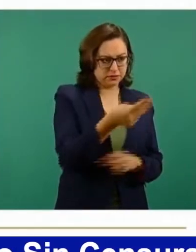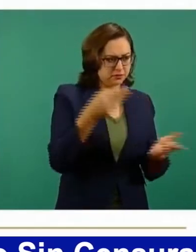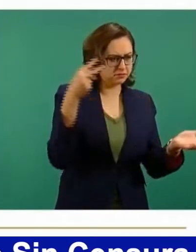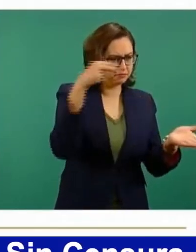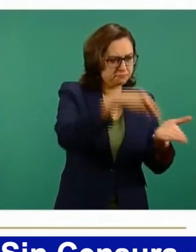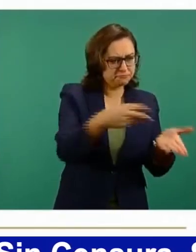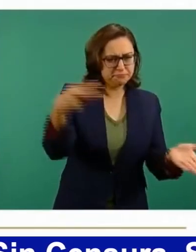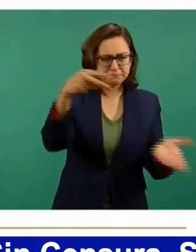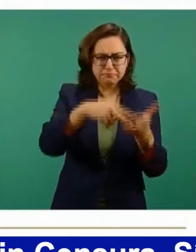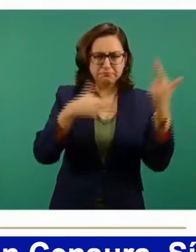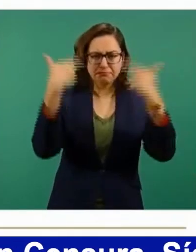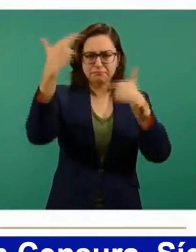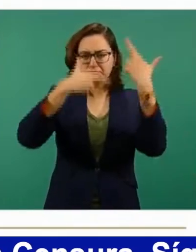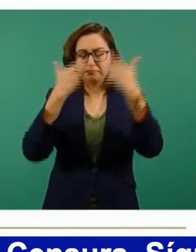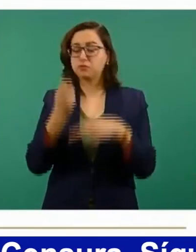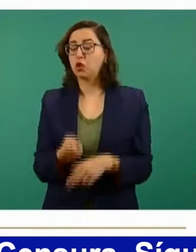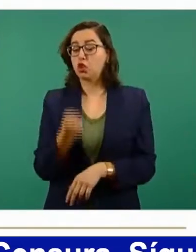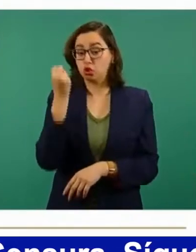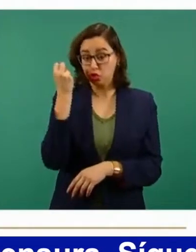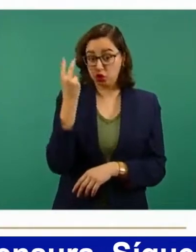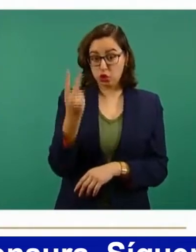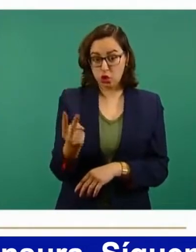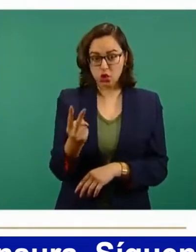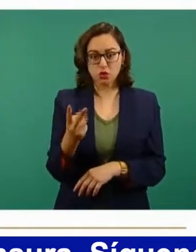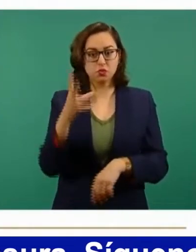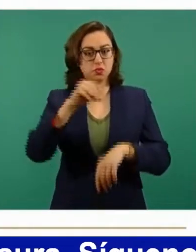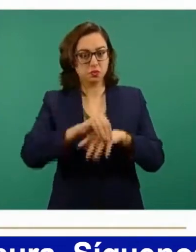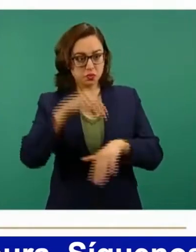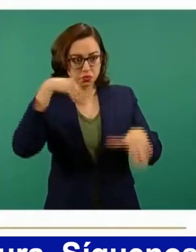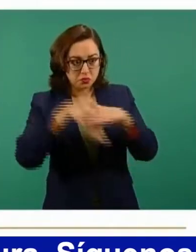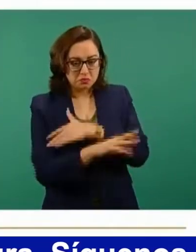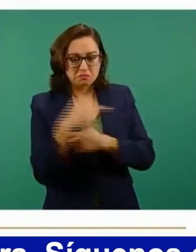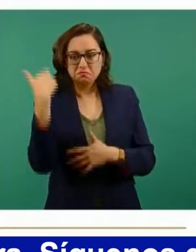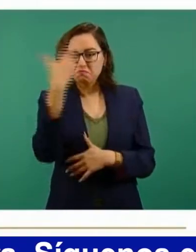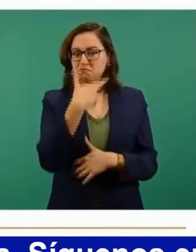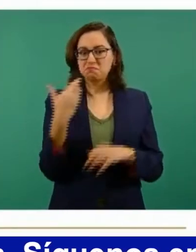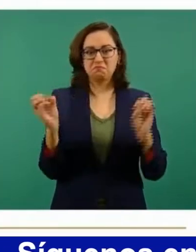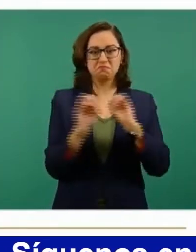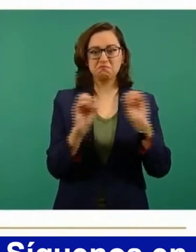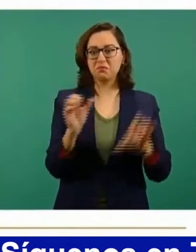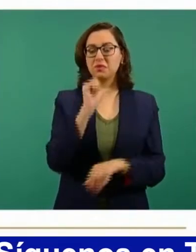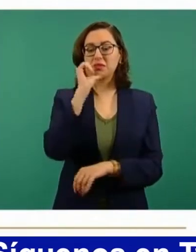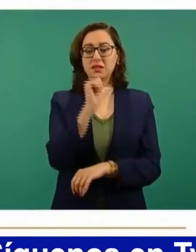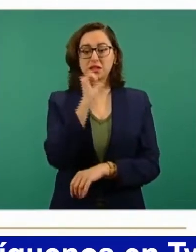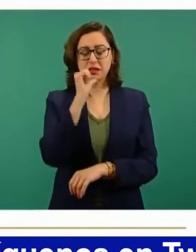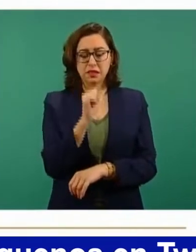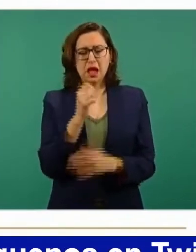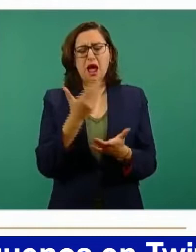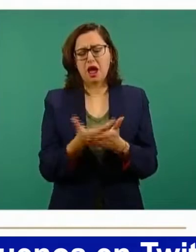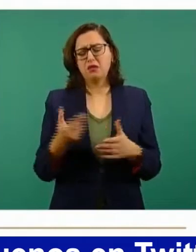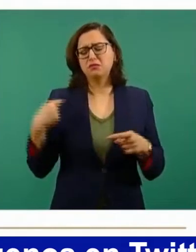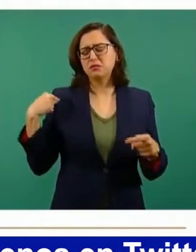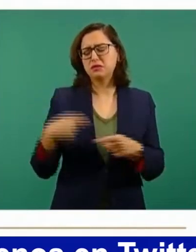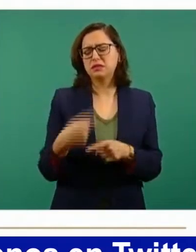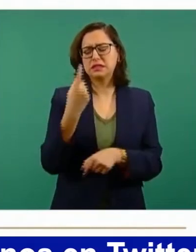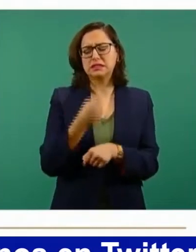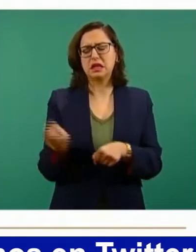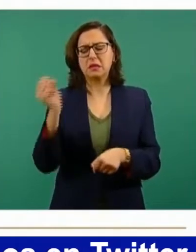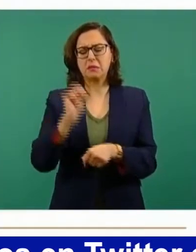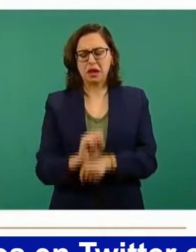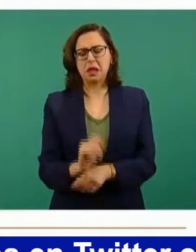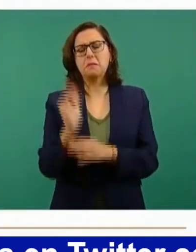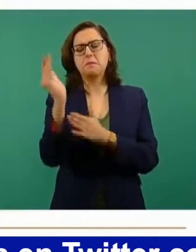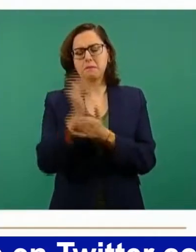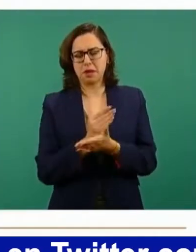ser verificadas. Esta semana tuvimos menos problemas con las estaciones de servicio que no se dejaron verificar o colocar